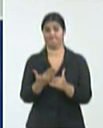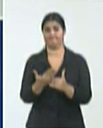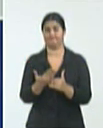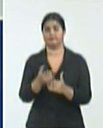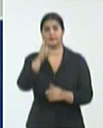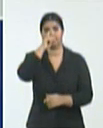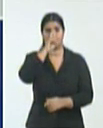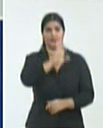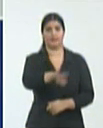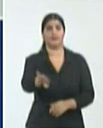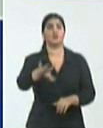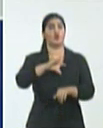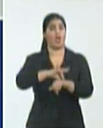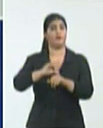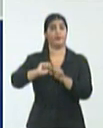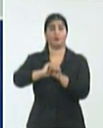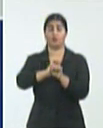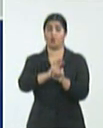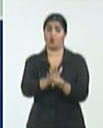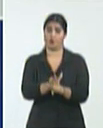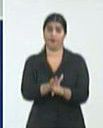pediátricos diagnosticados,